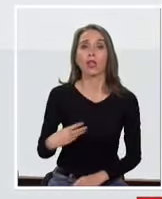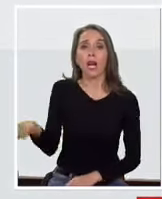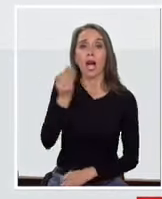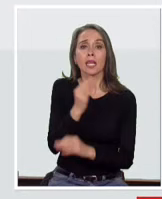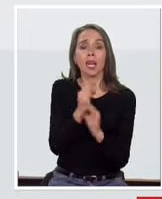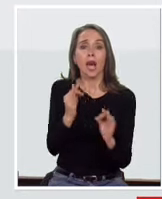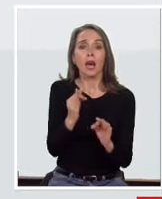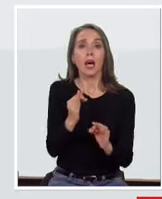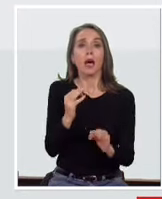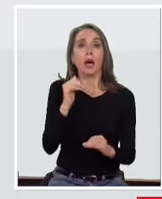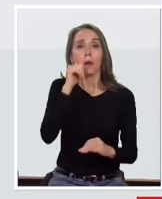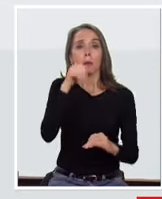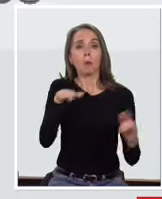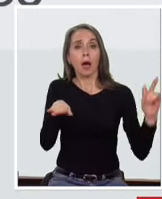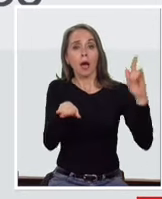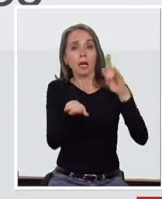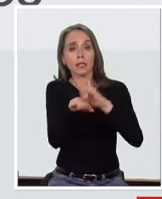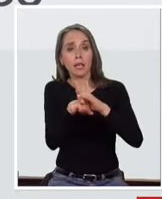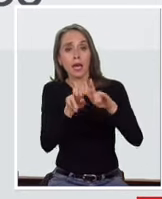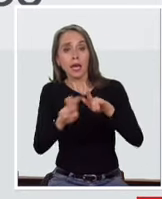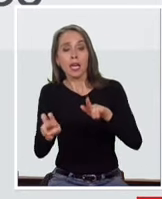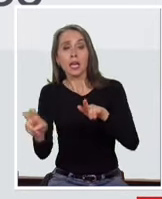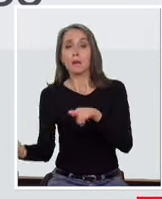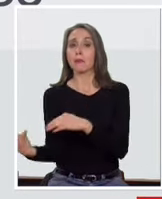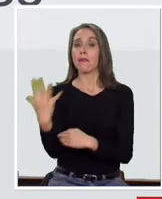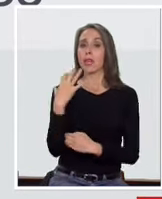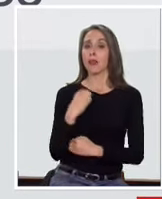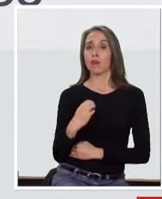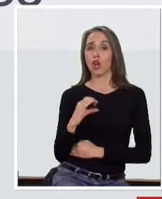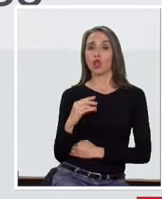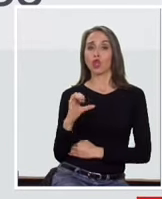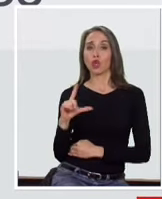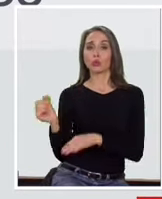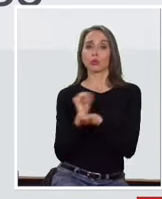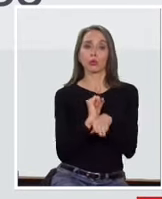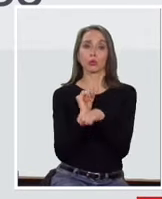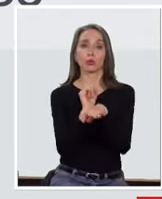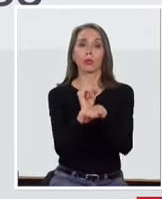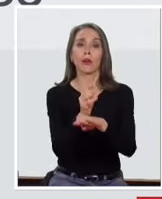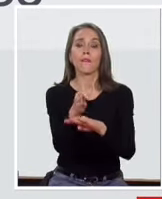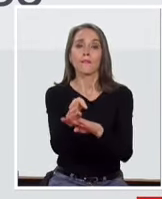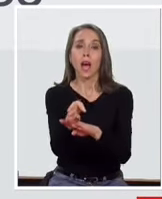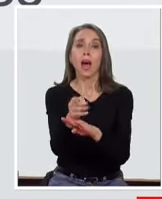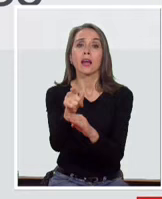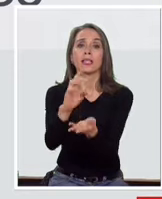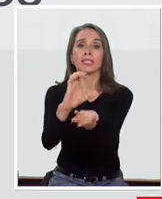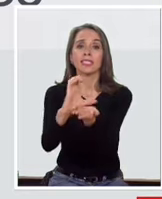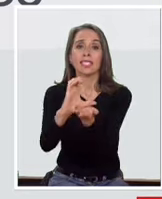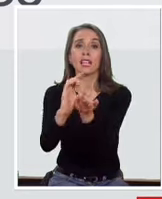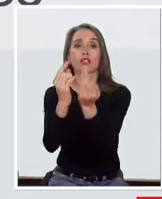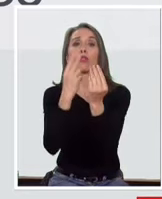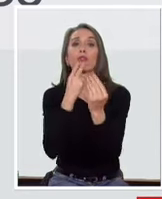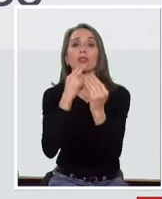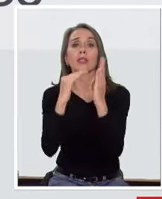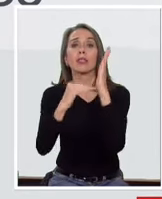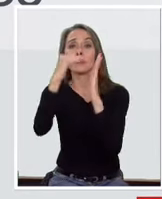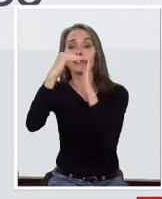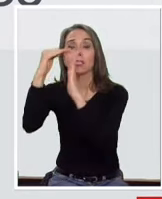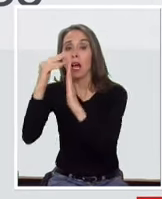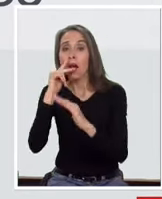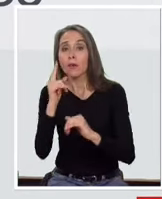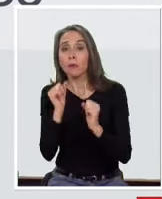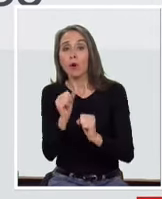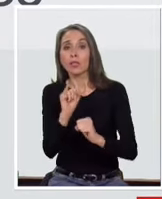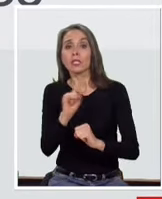No, nada. Va a llegar mañana, el cónsul nos va a buscar el aeropuerto y nos va a llevar al centro comunitario para asegurar que podemos entrar. Pero